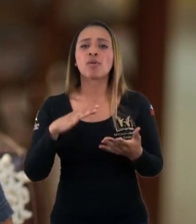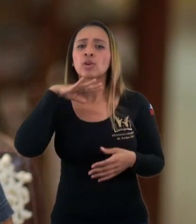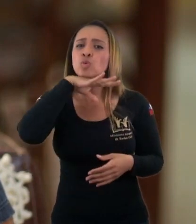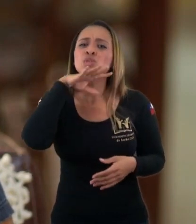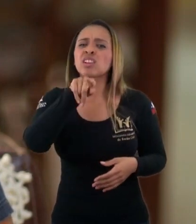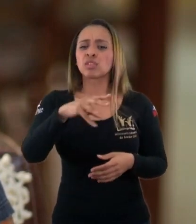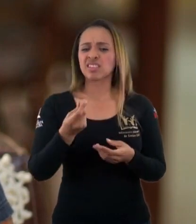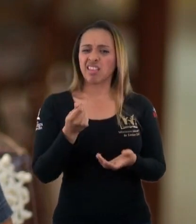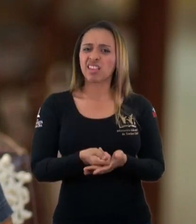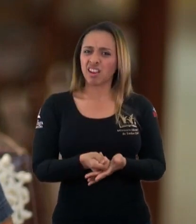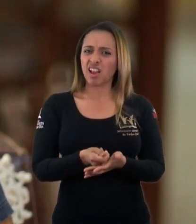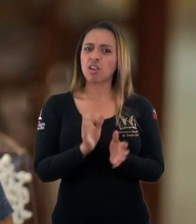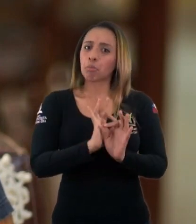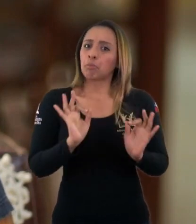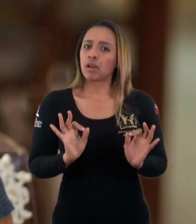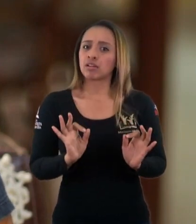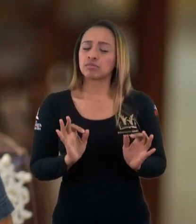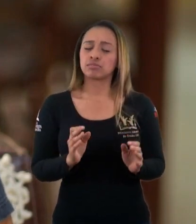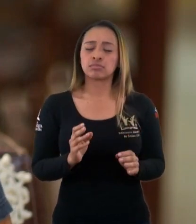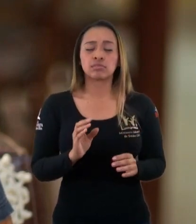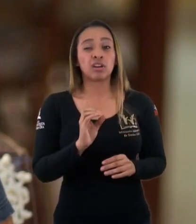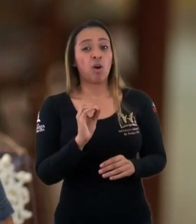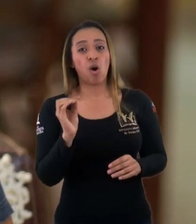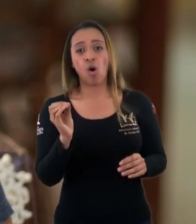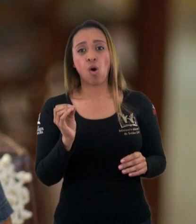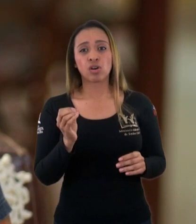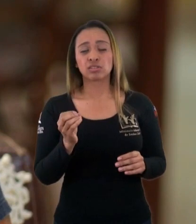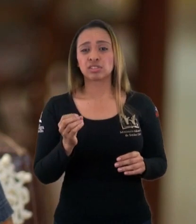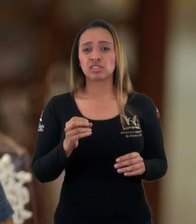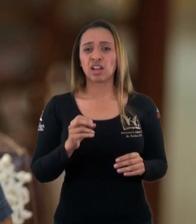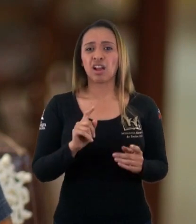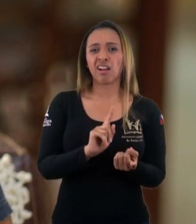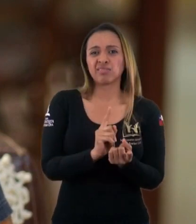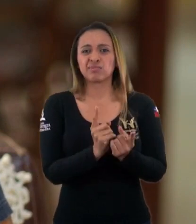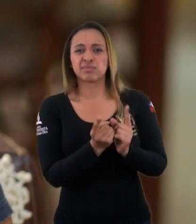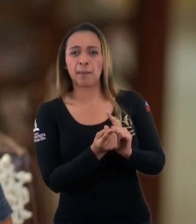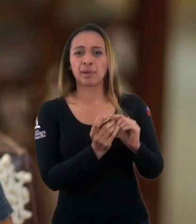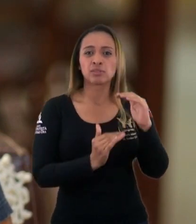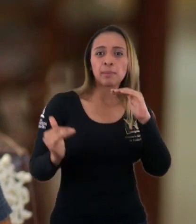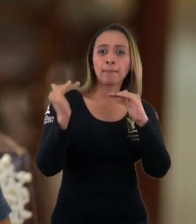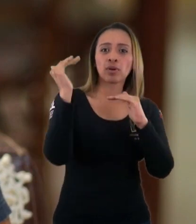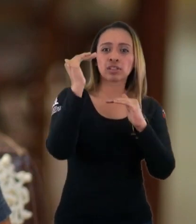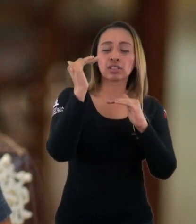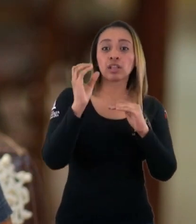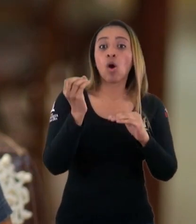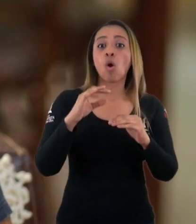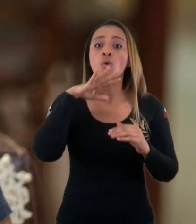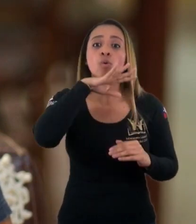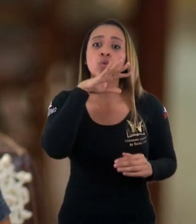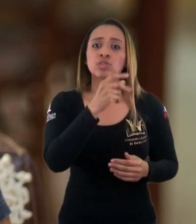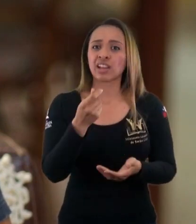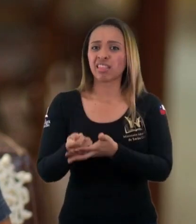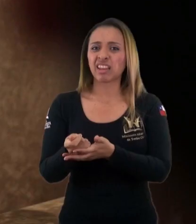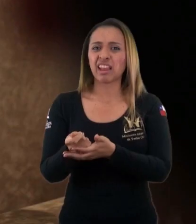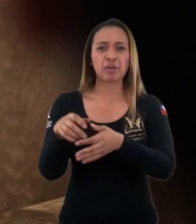está siendo utilizado de la forma correcta. O si están cambiando las prioridades. O usando el dinero